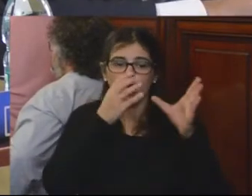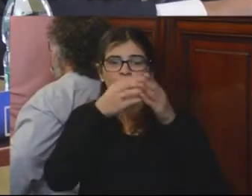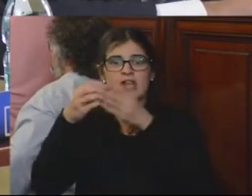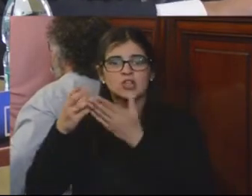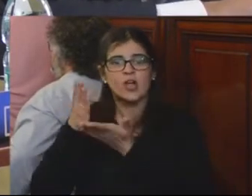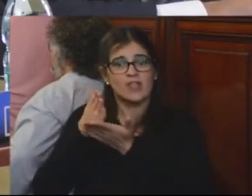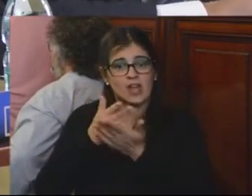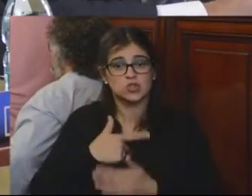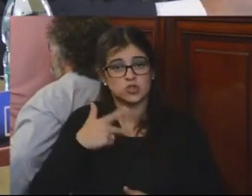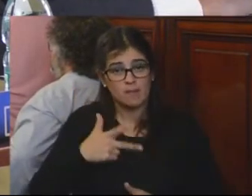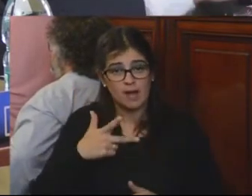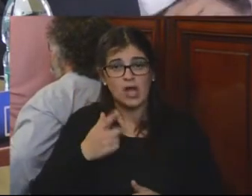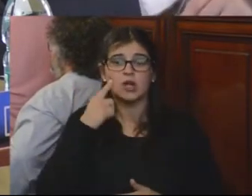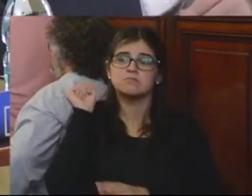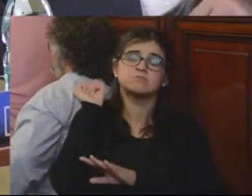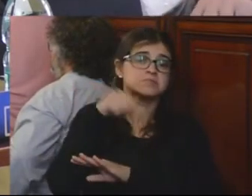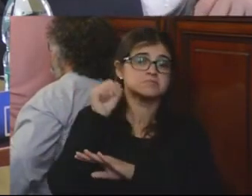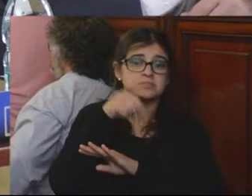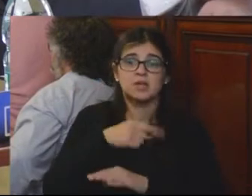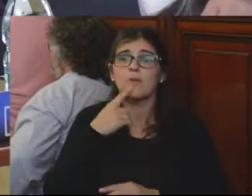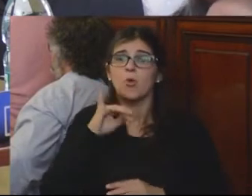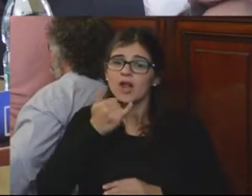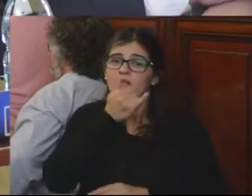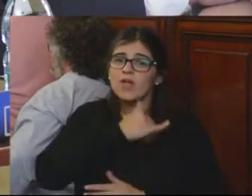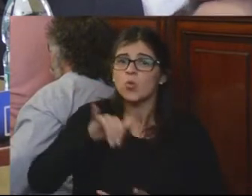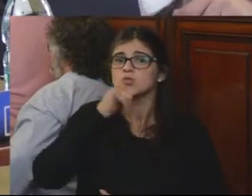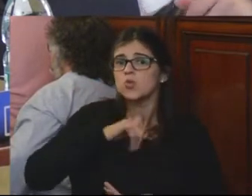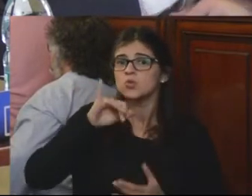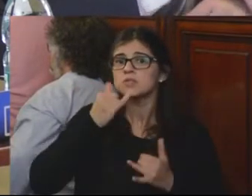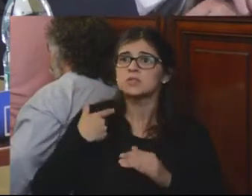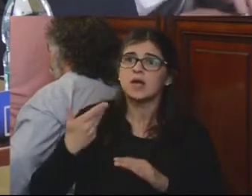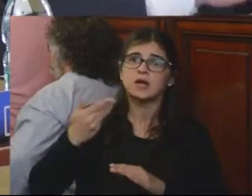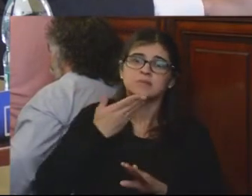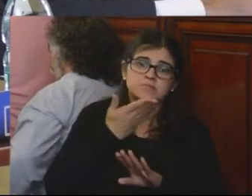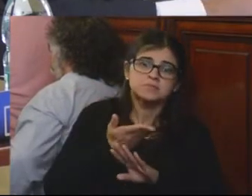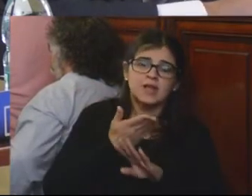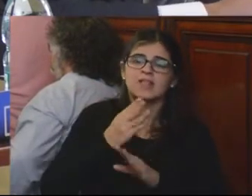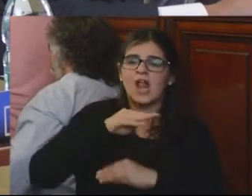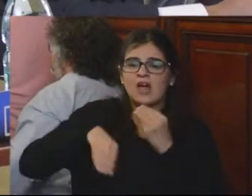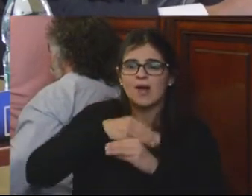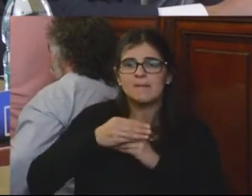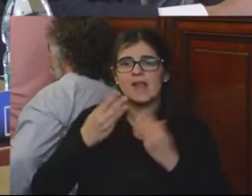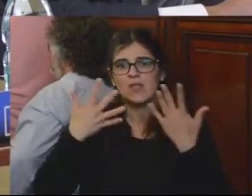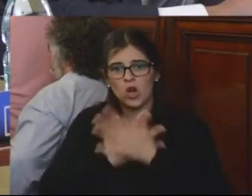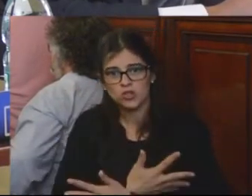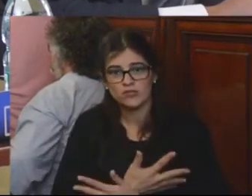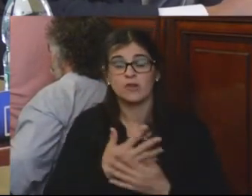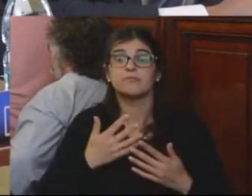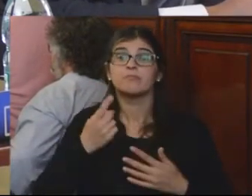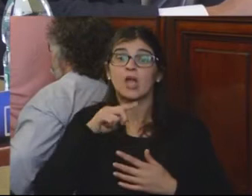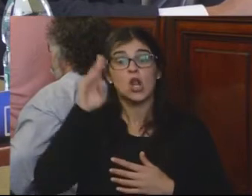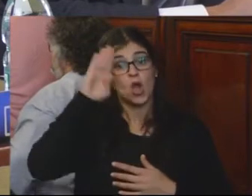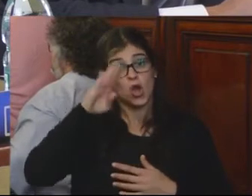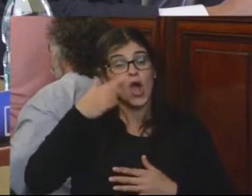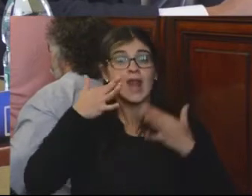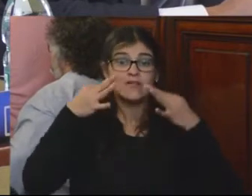humanos desoyendo las denuncias existentes y sin atender los pedidos desgarradores de los familiares de las víctimas en honor a la